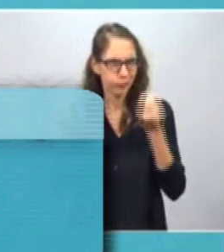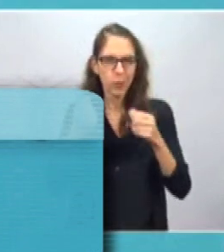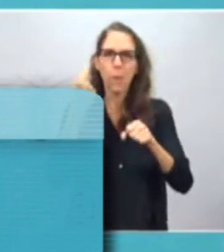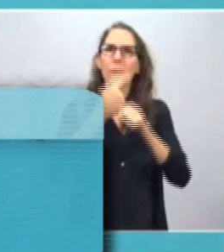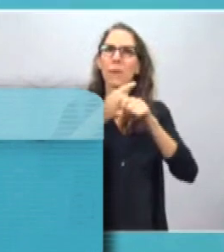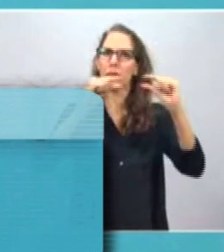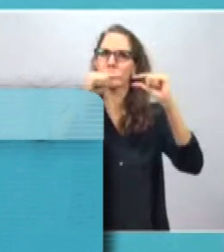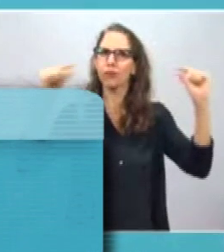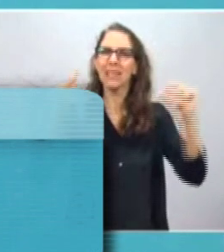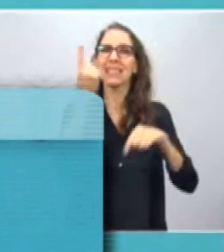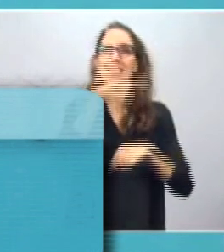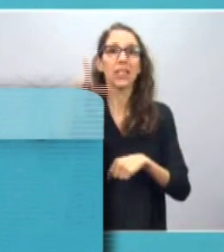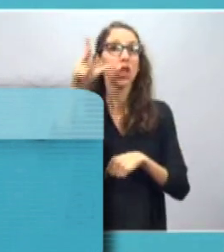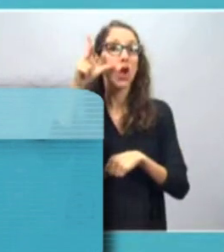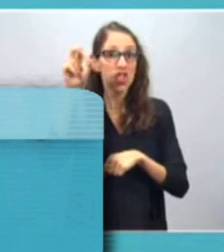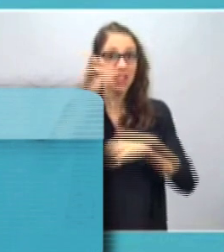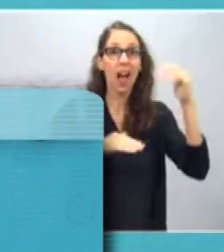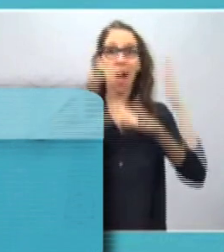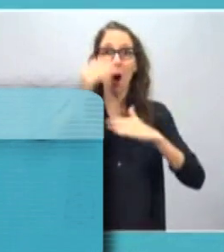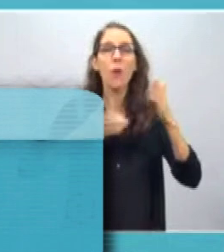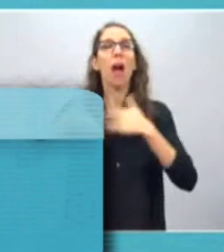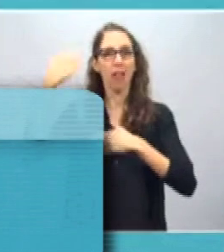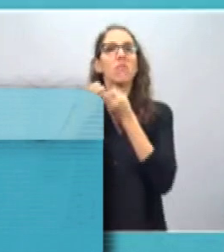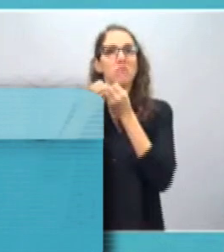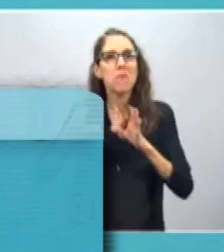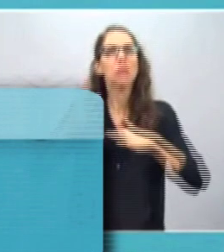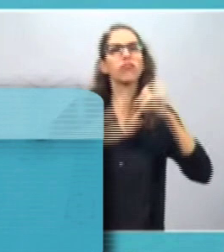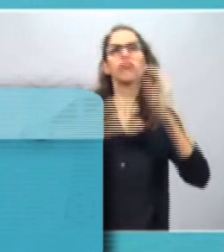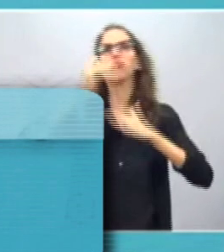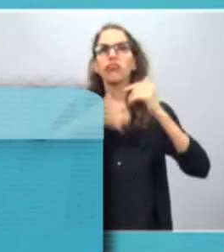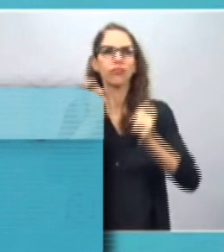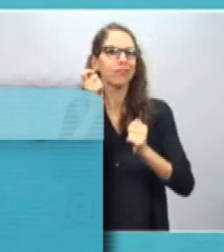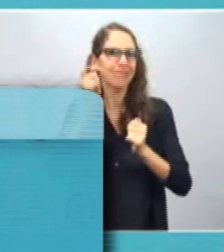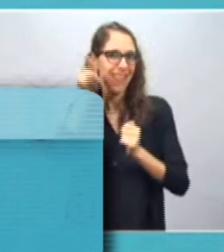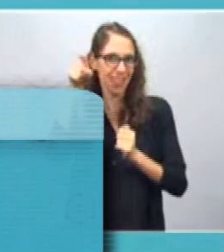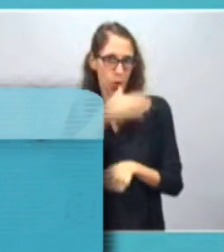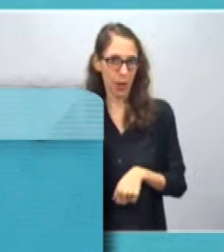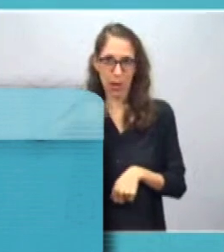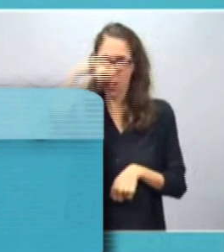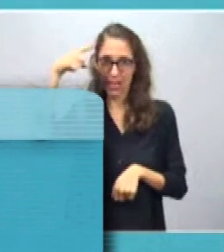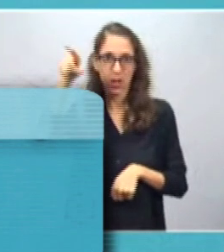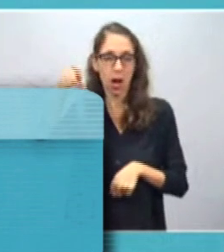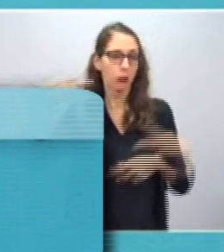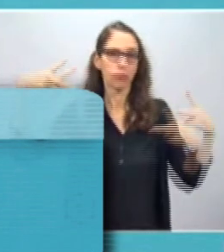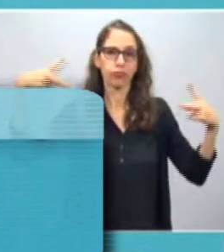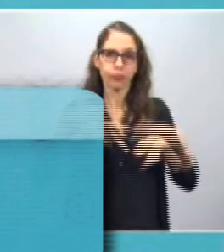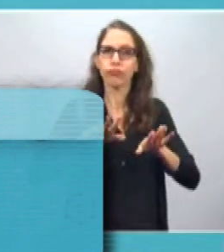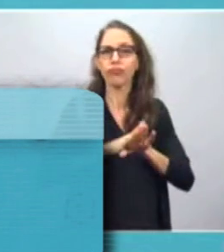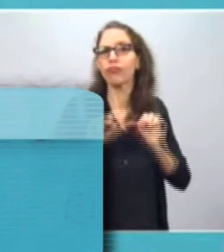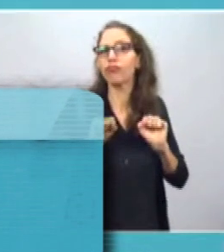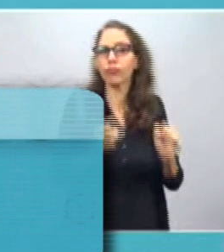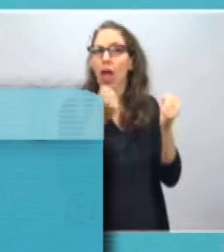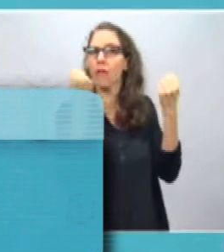renglón, 180 obras públicas que estaban siendo ejecutadas directamente por el Gobierno Nacional y que han quedado